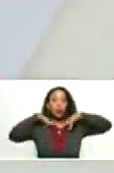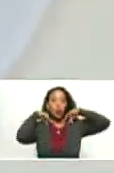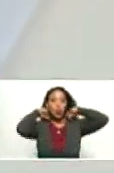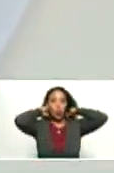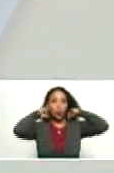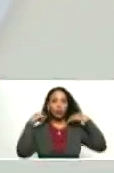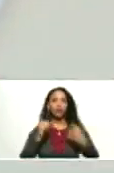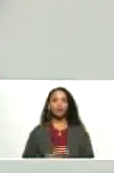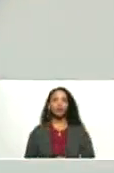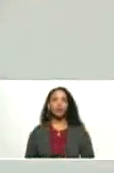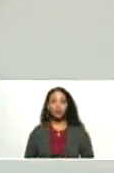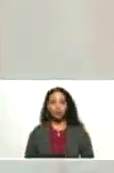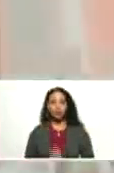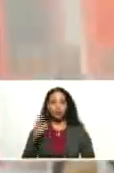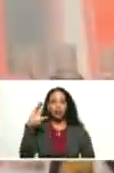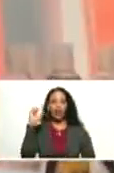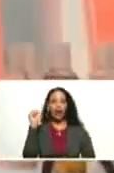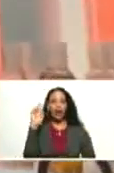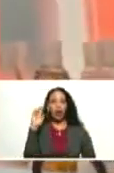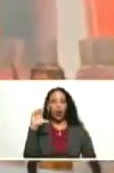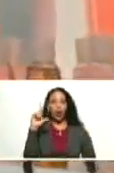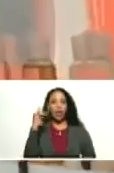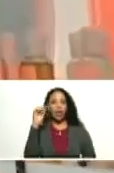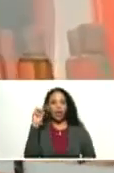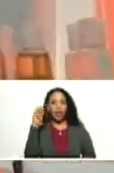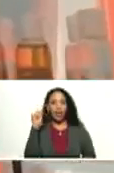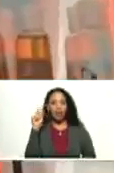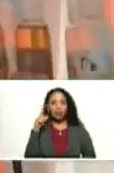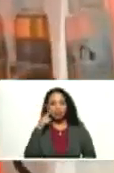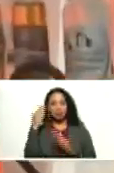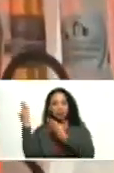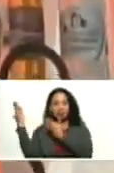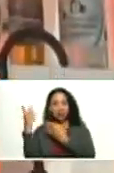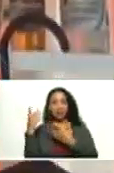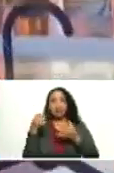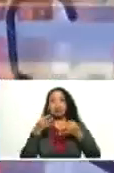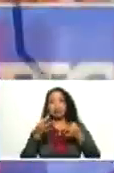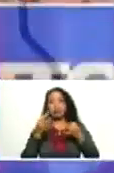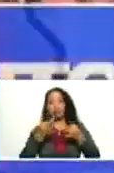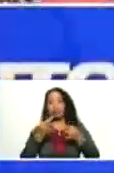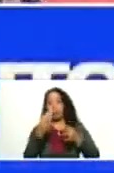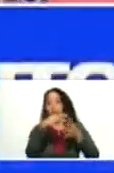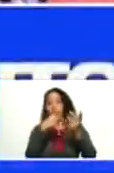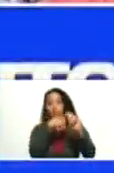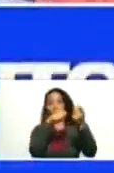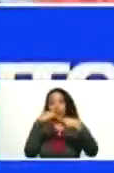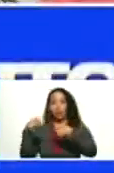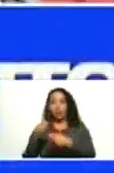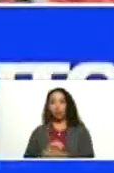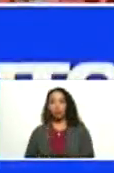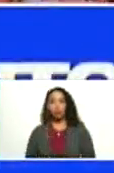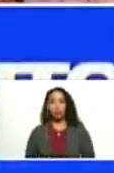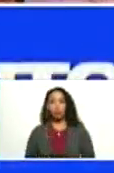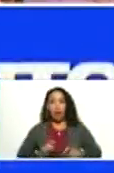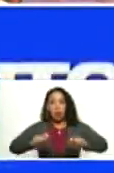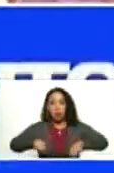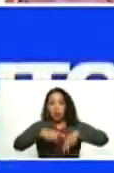Carolina, oye, pero qué buen material, ¿verdad? Aquí tienes un short para la